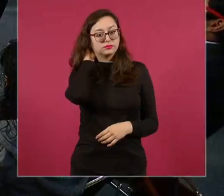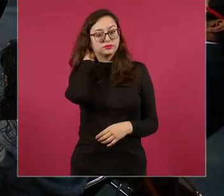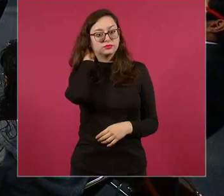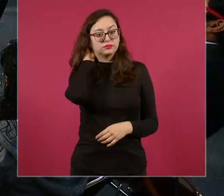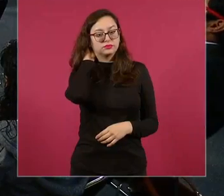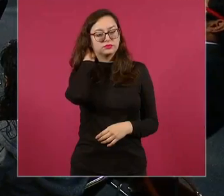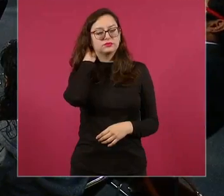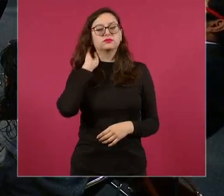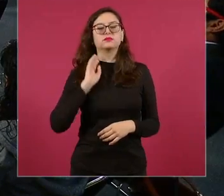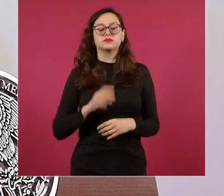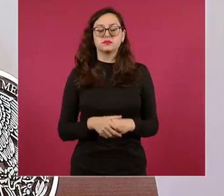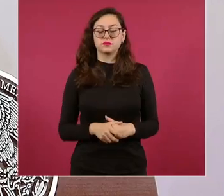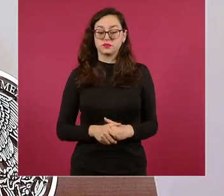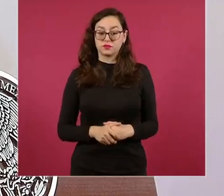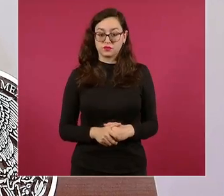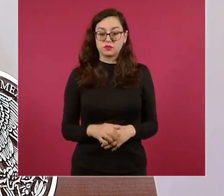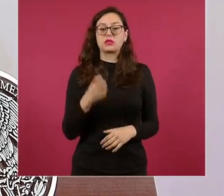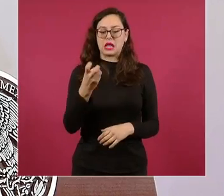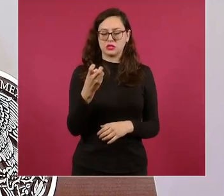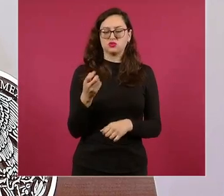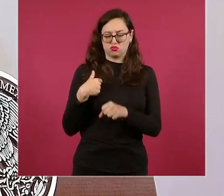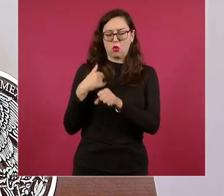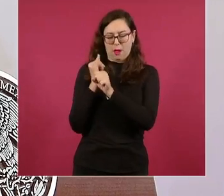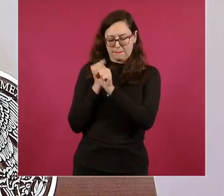traemos la respuesta